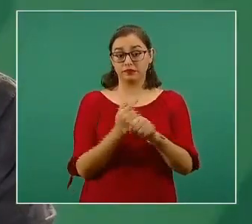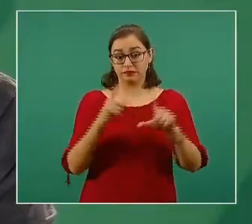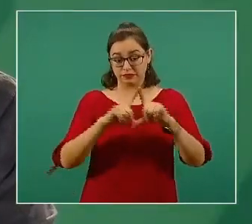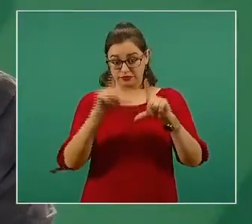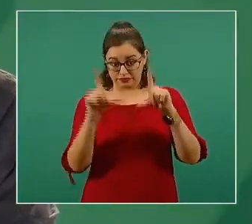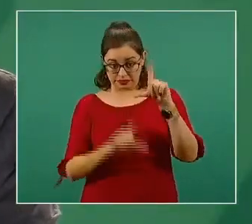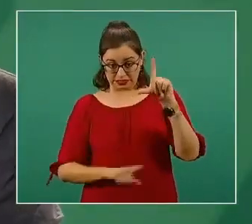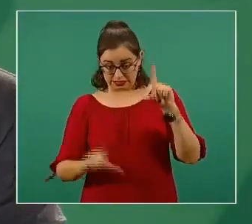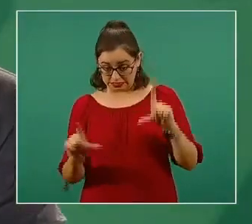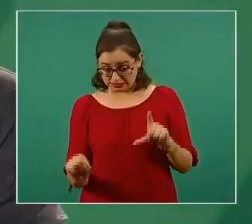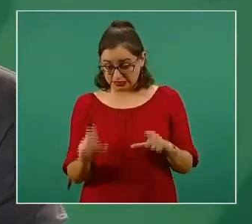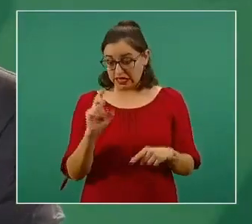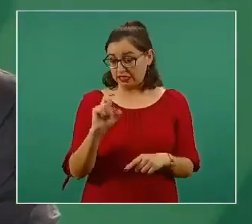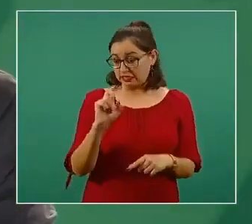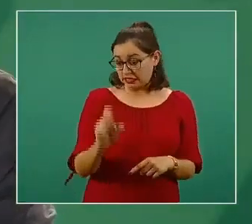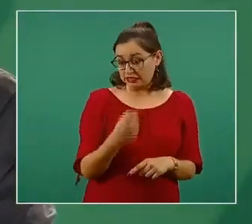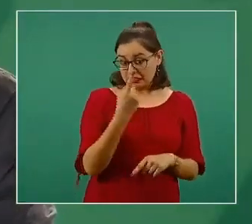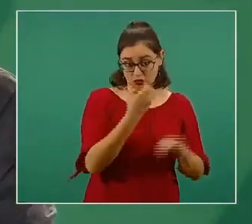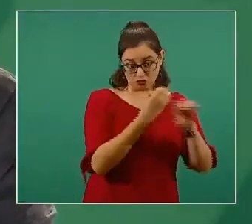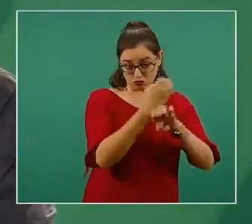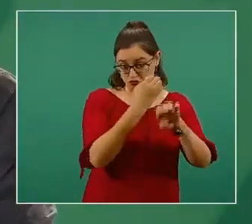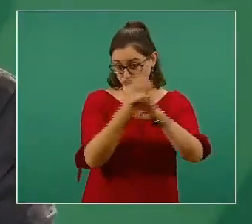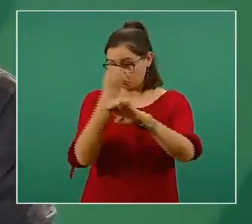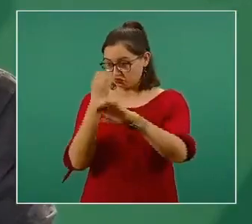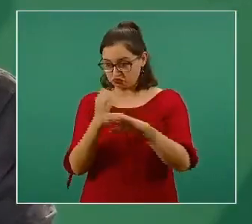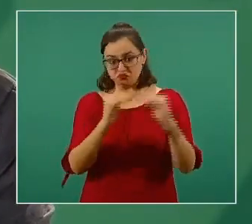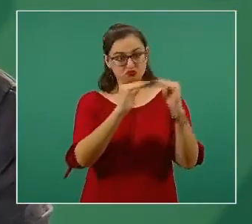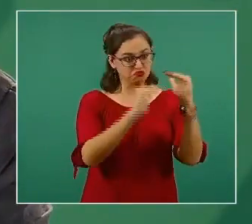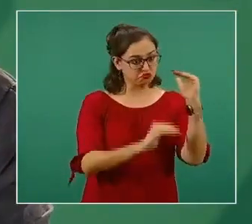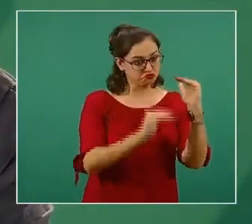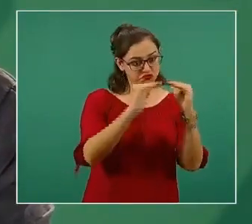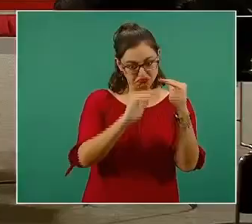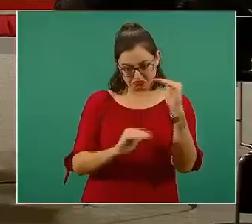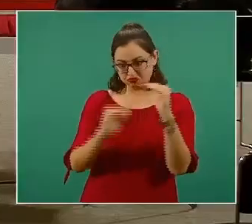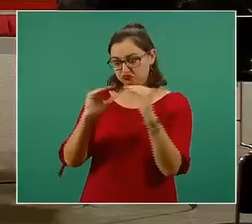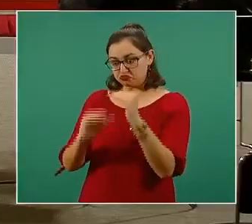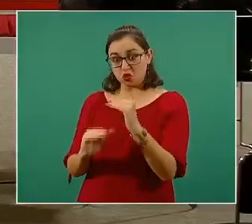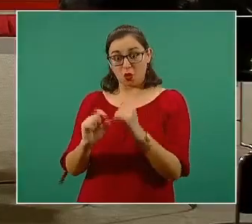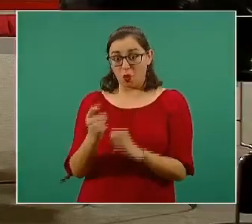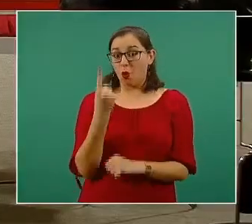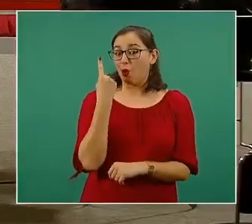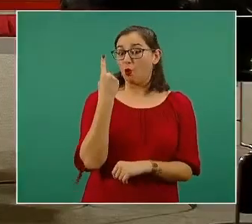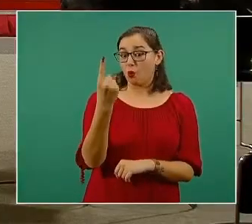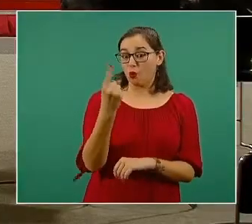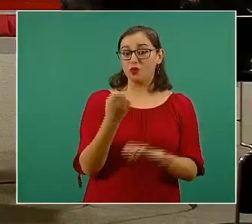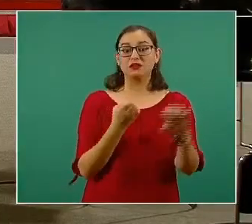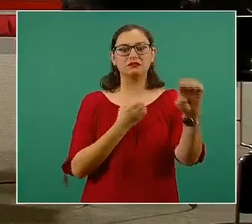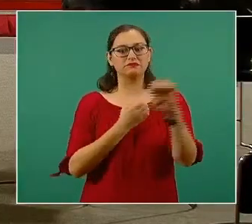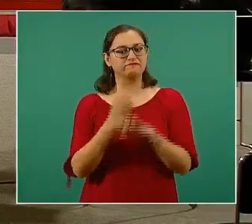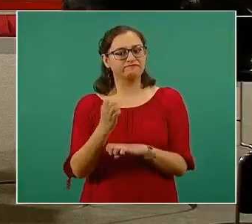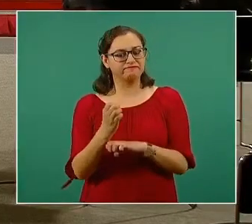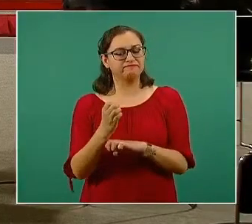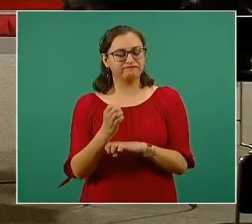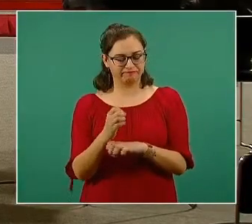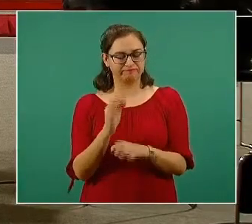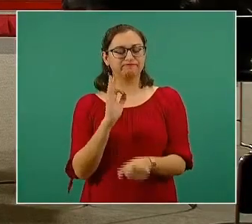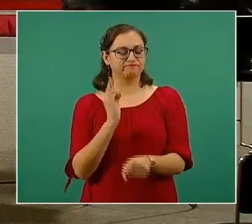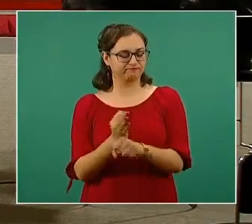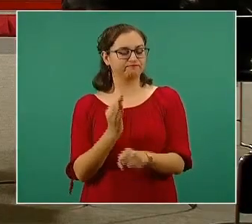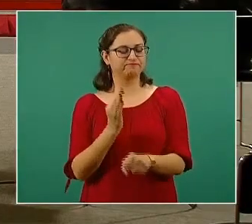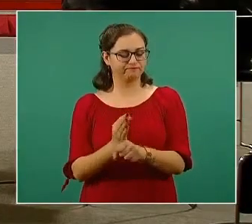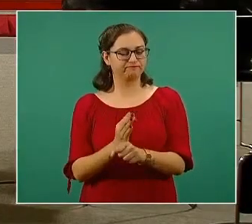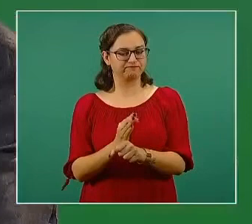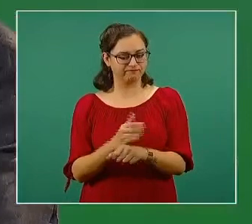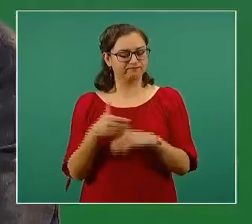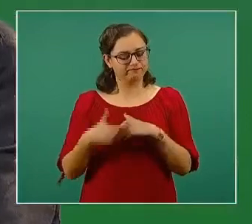federativas mantienen esta tendencia a la reducción y tenemos una entidad federativa de la que comentaremos a lo largo